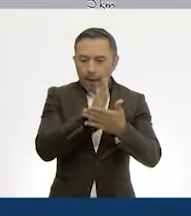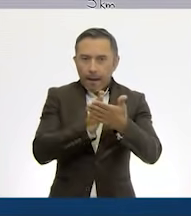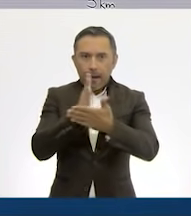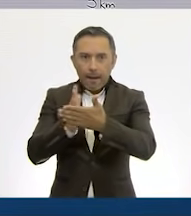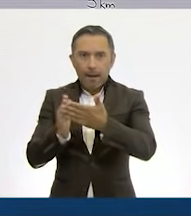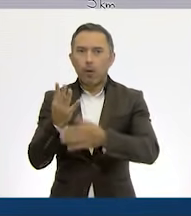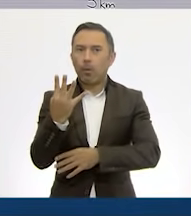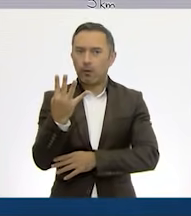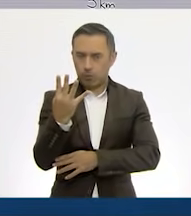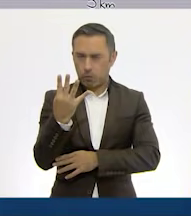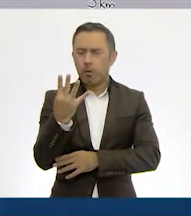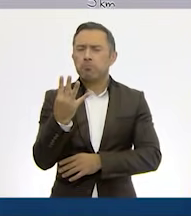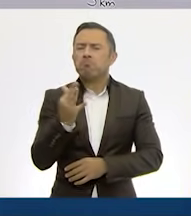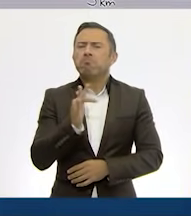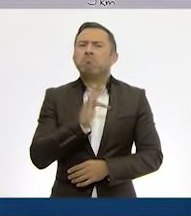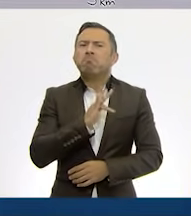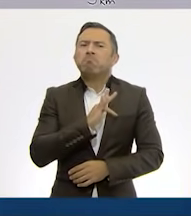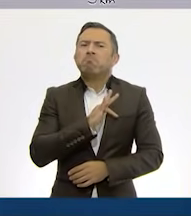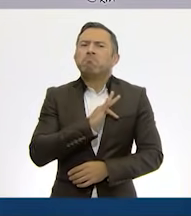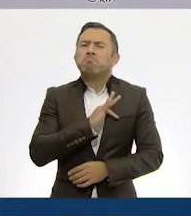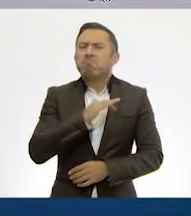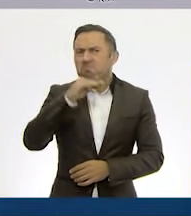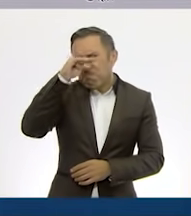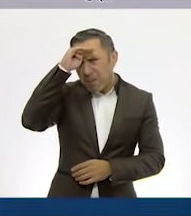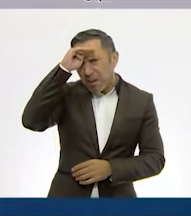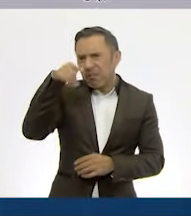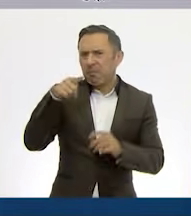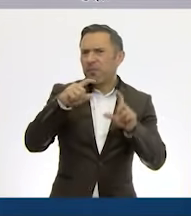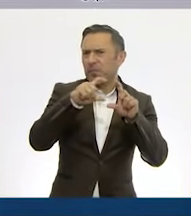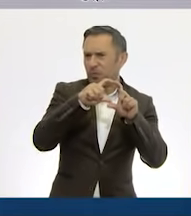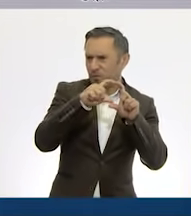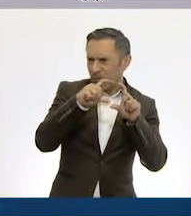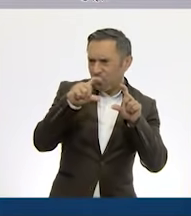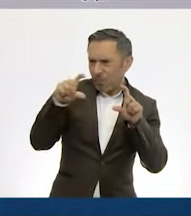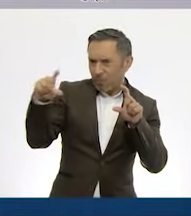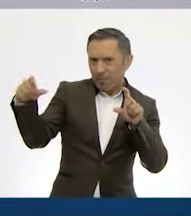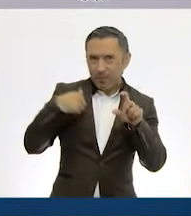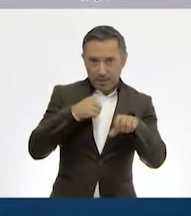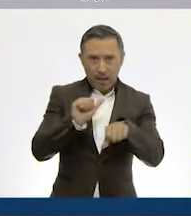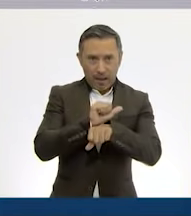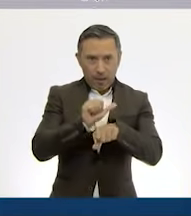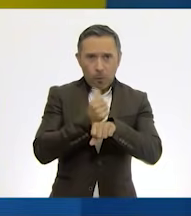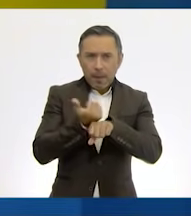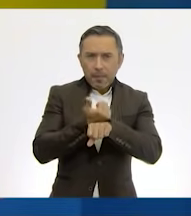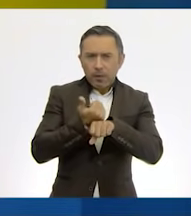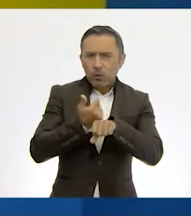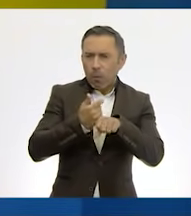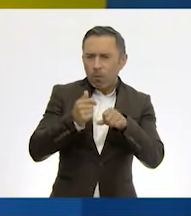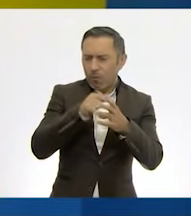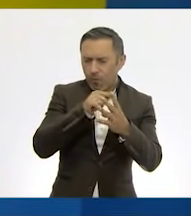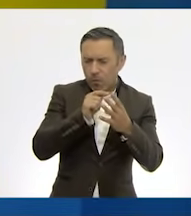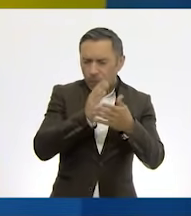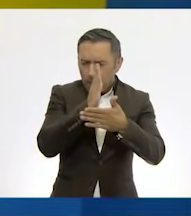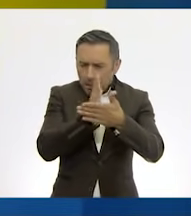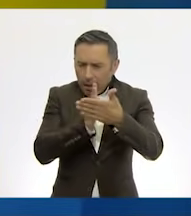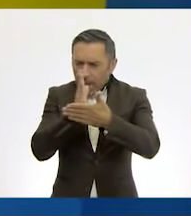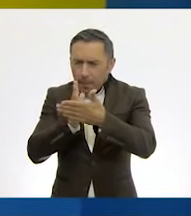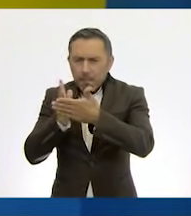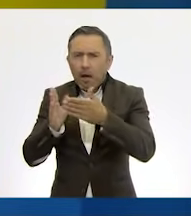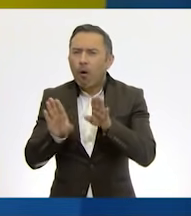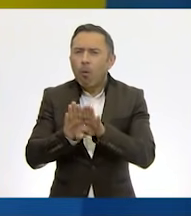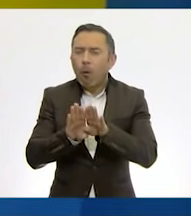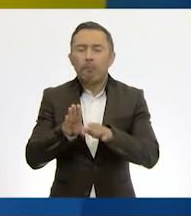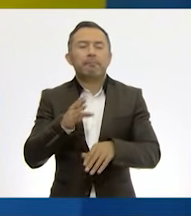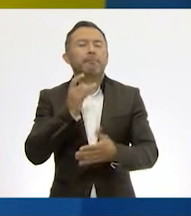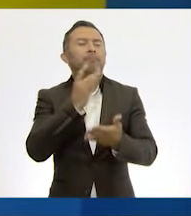para poder saber dónde hacer los cortes en la recta de mi cochecito amarillo? Ah, pues muy fácil. Yo creo que lo mismo